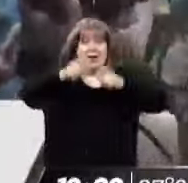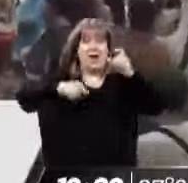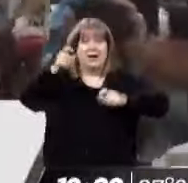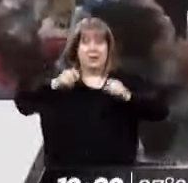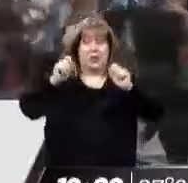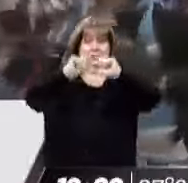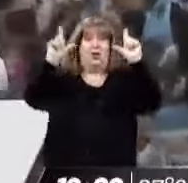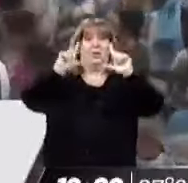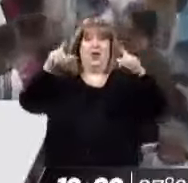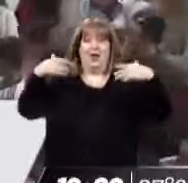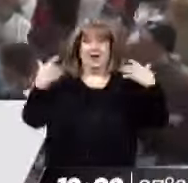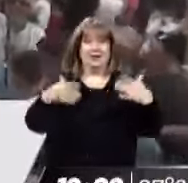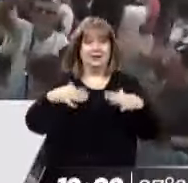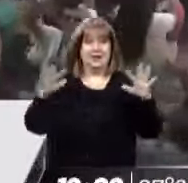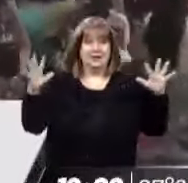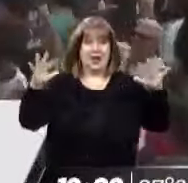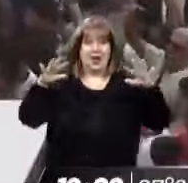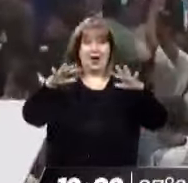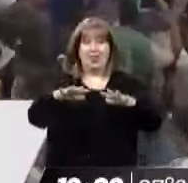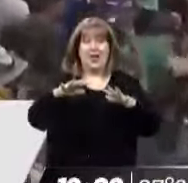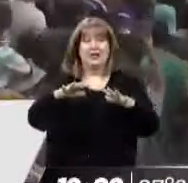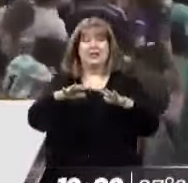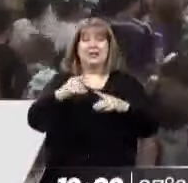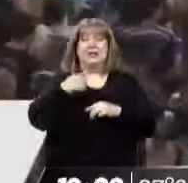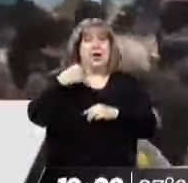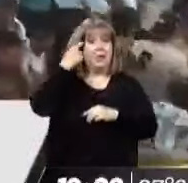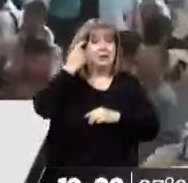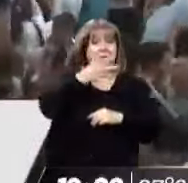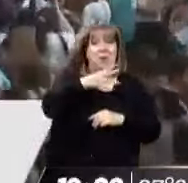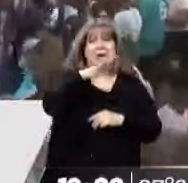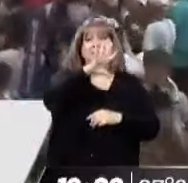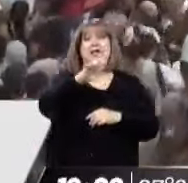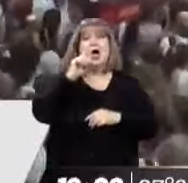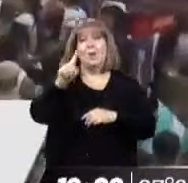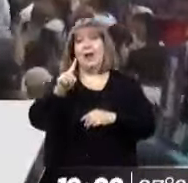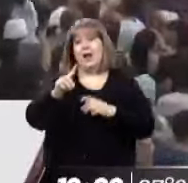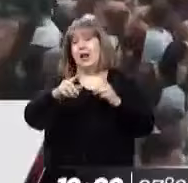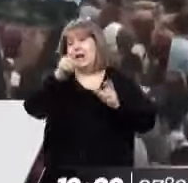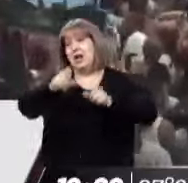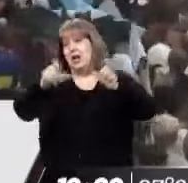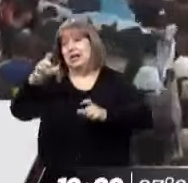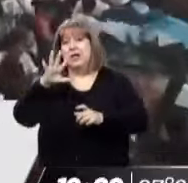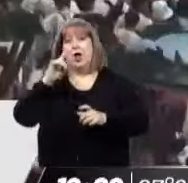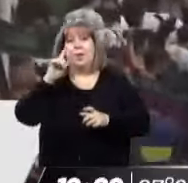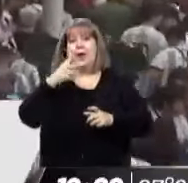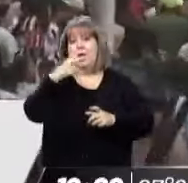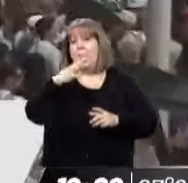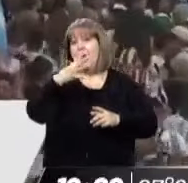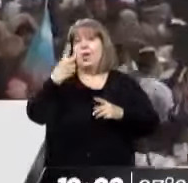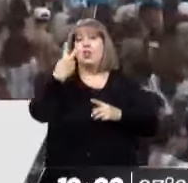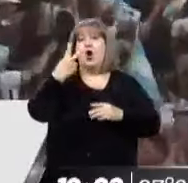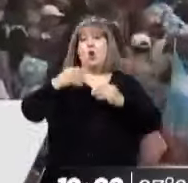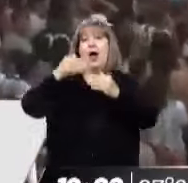iba a sorprender. Estamos haciendo cálculo y más o menos hay unas 5.000 personas. Son dos cuadras así